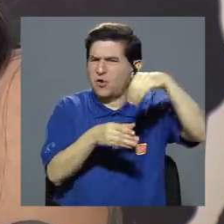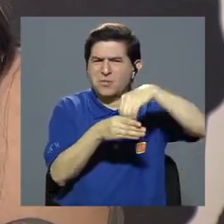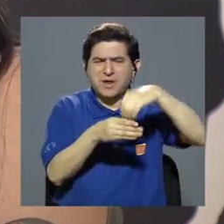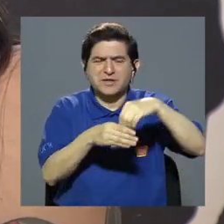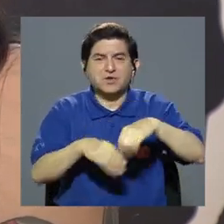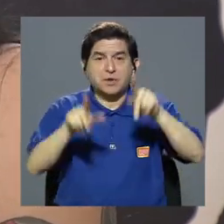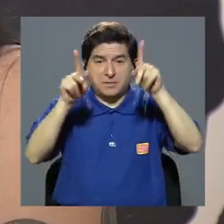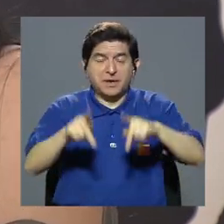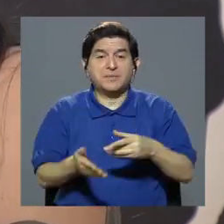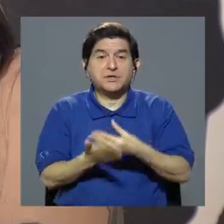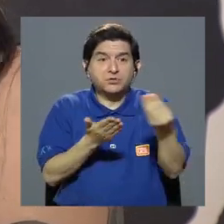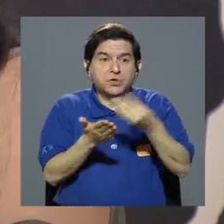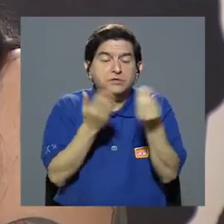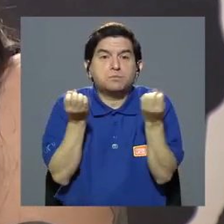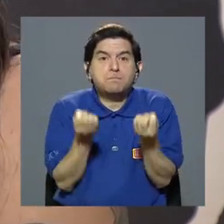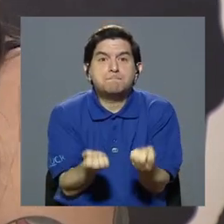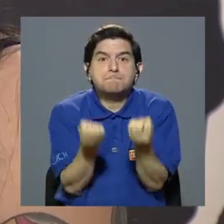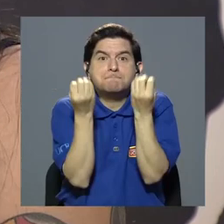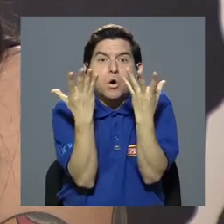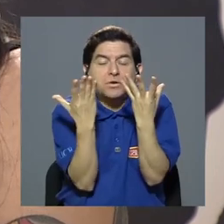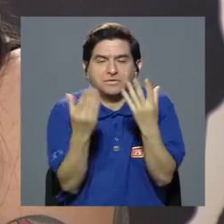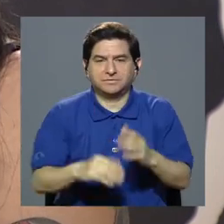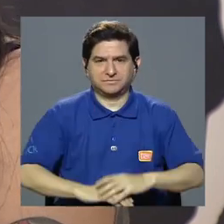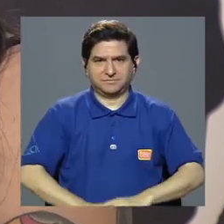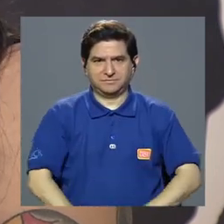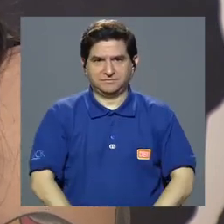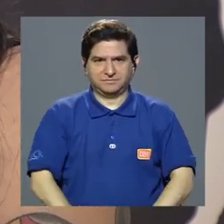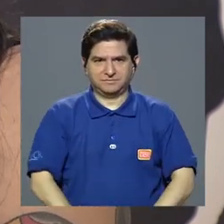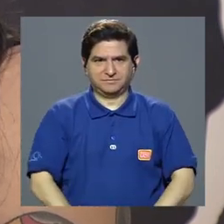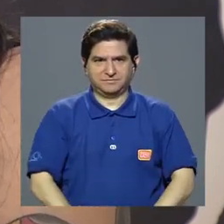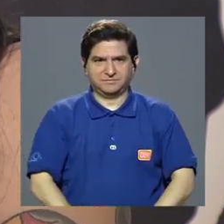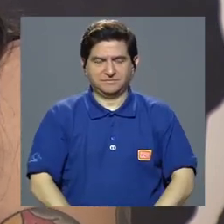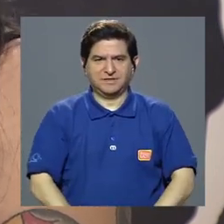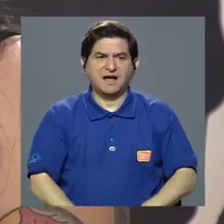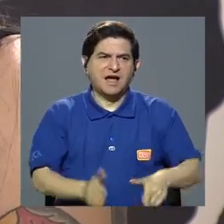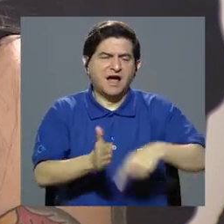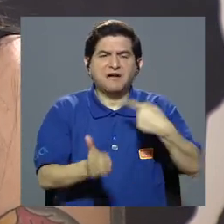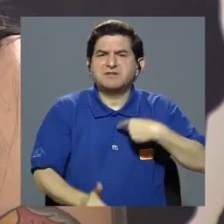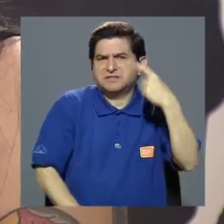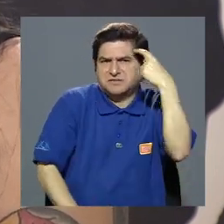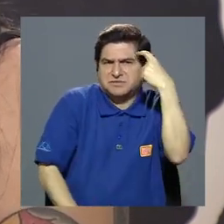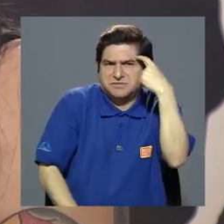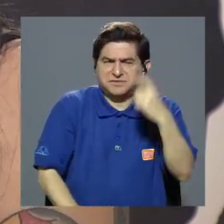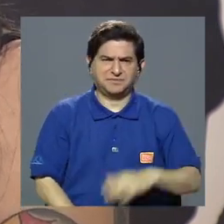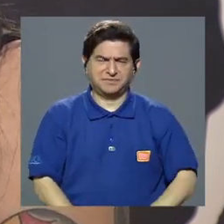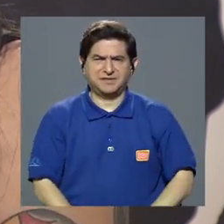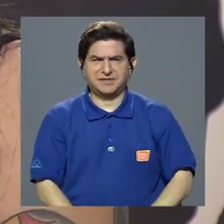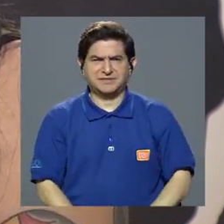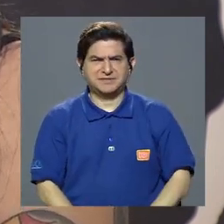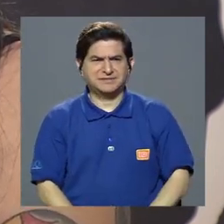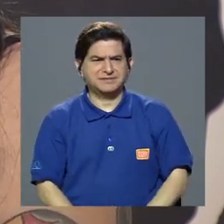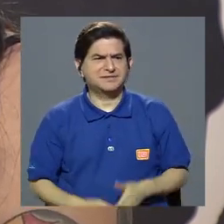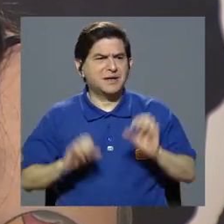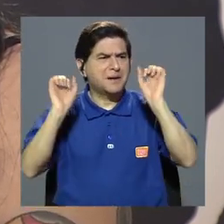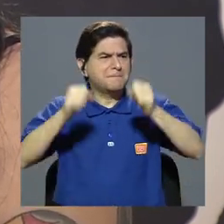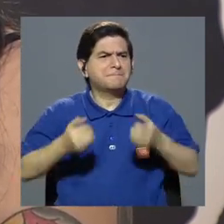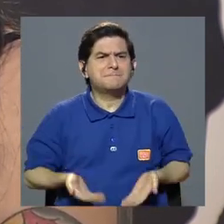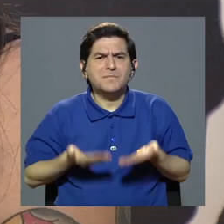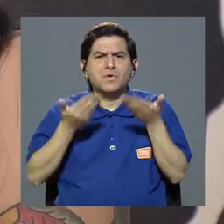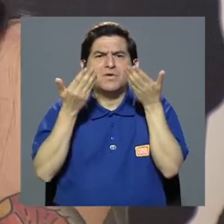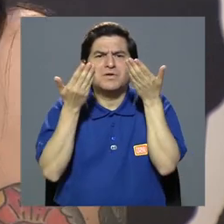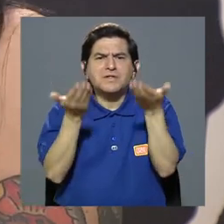contenidos para un público que consume como loco contenidos verdad entonces a veces uno piensa como de como como darles